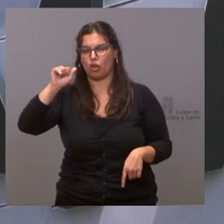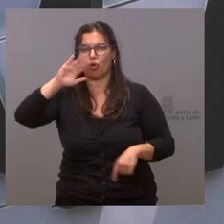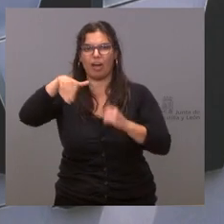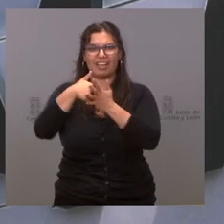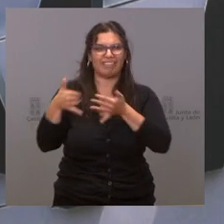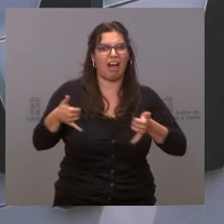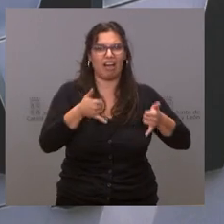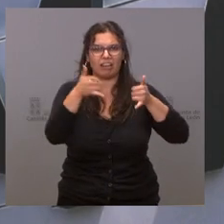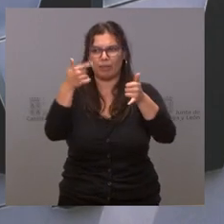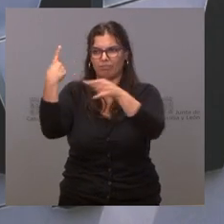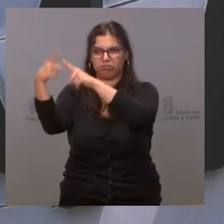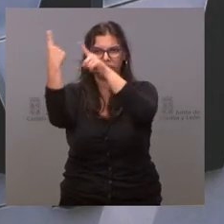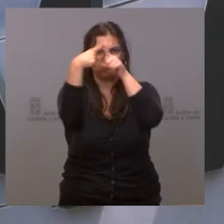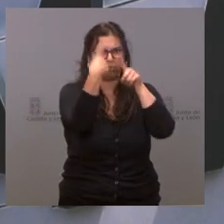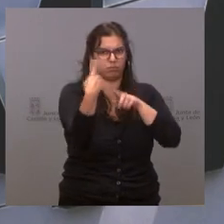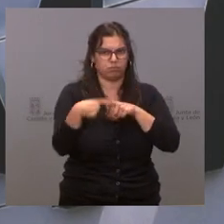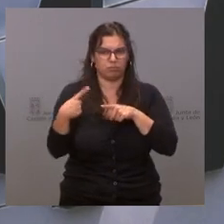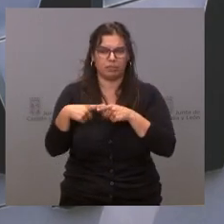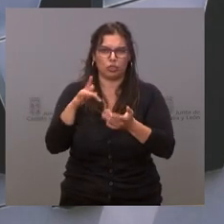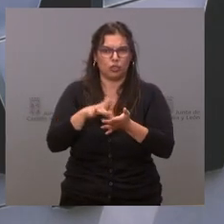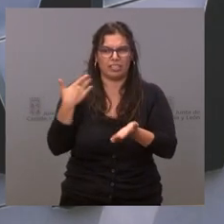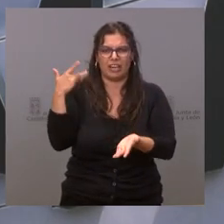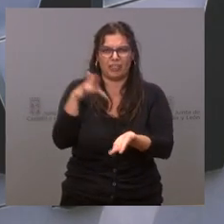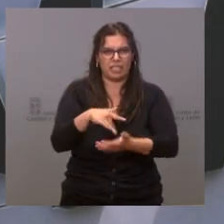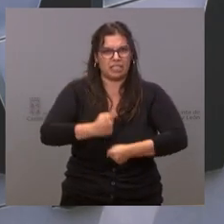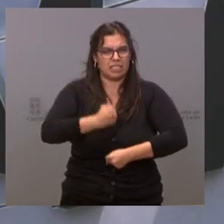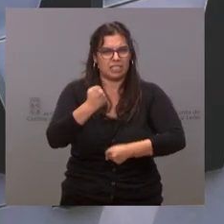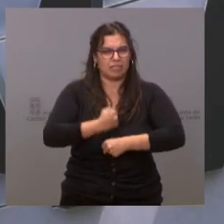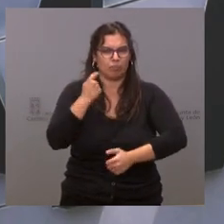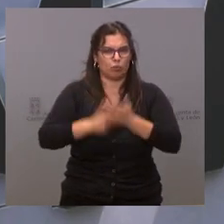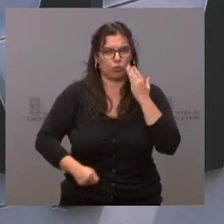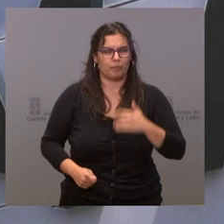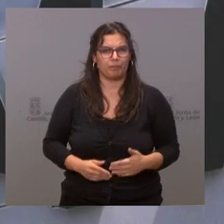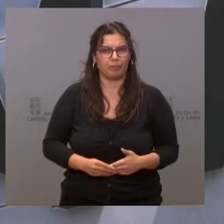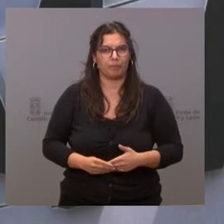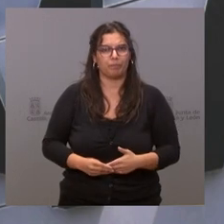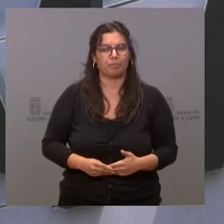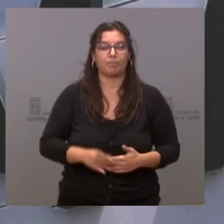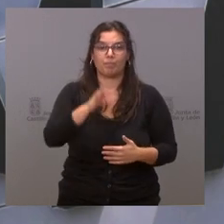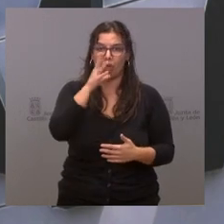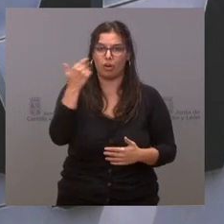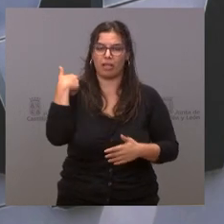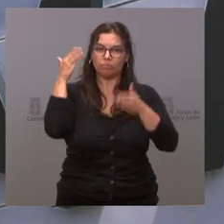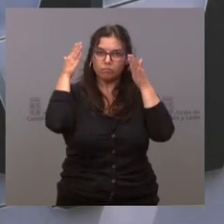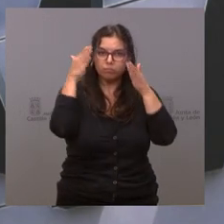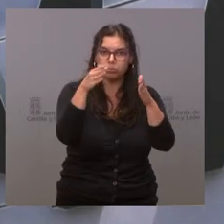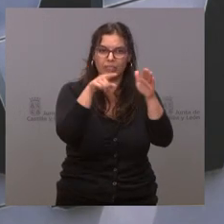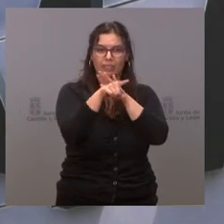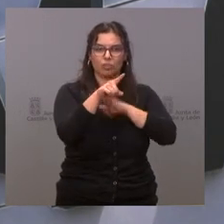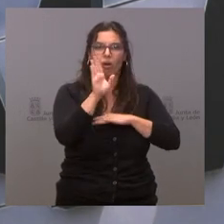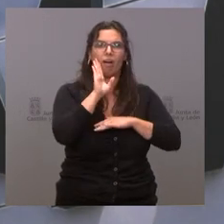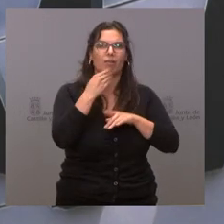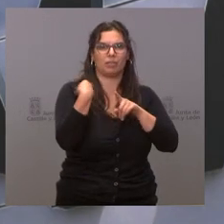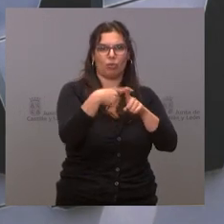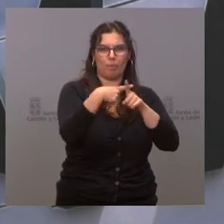fue un día de trabajo intenso ahora estamos centrados en la gestión de este incendio de